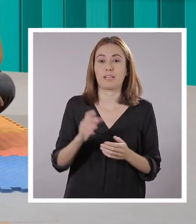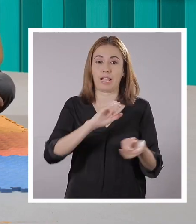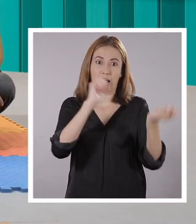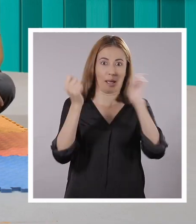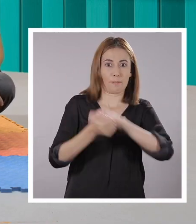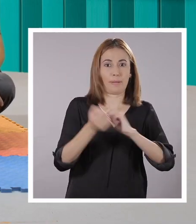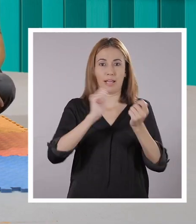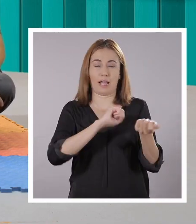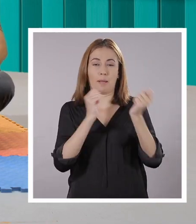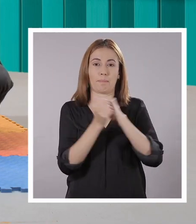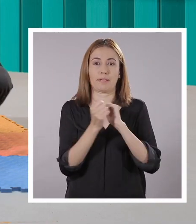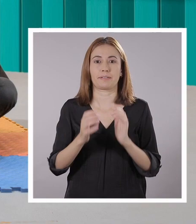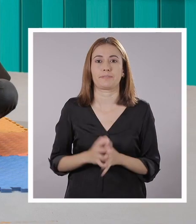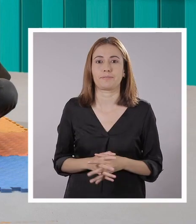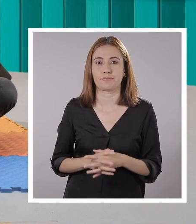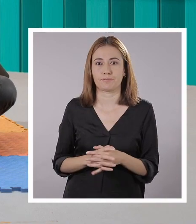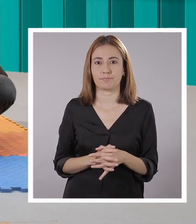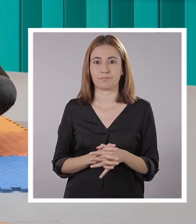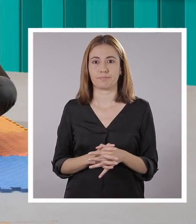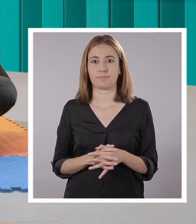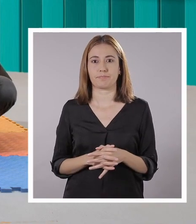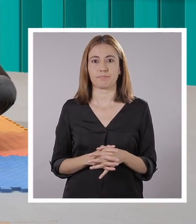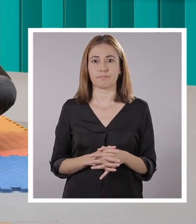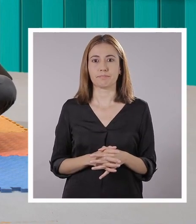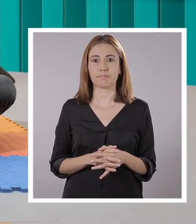vez más. Un último patrón. Cambia. A ver, vamos ahí.